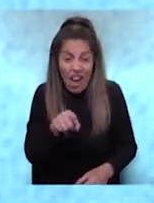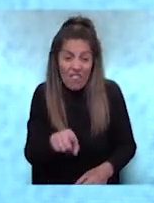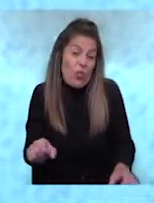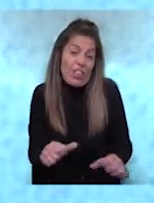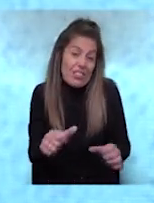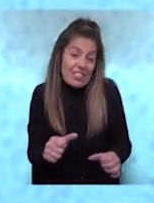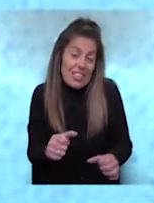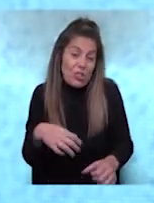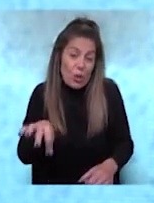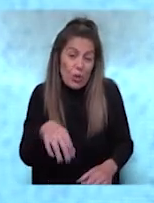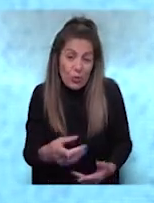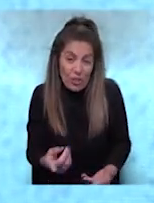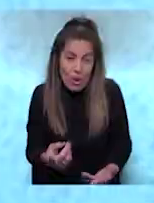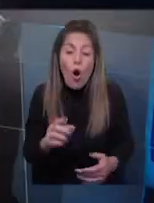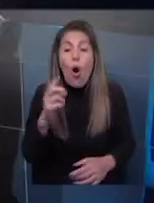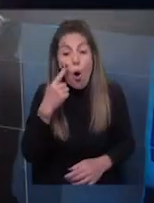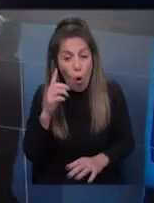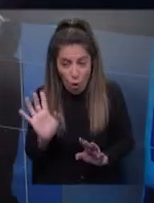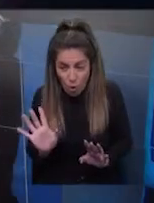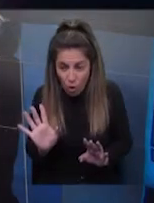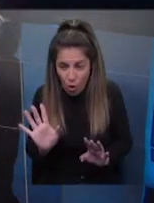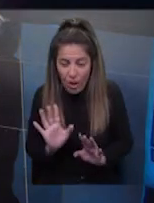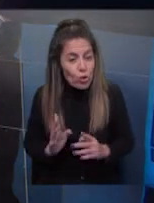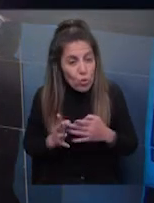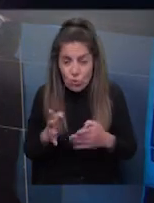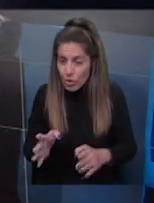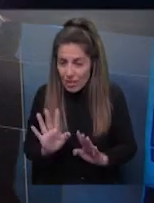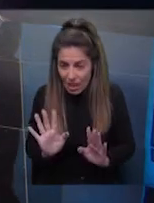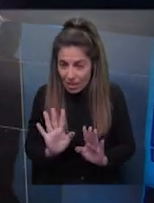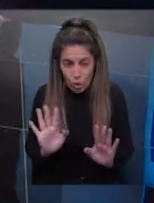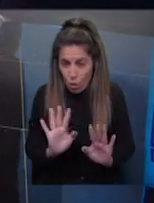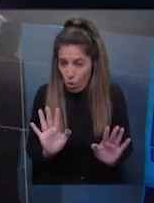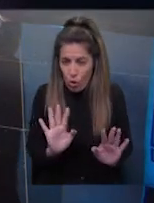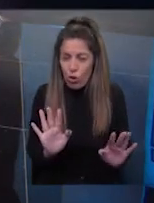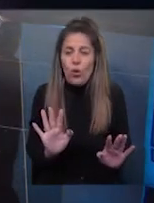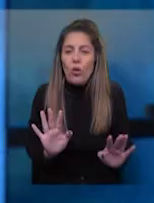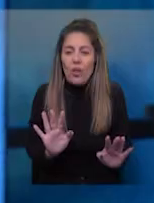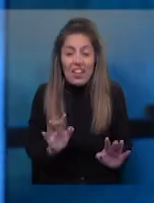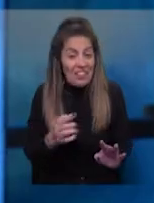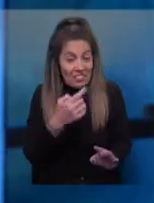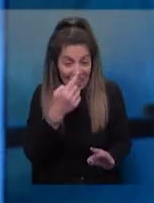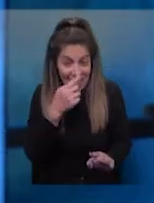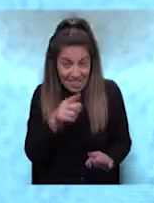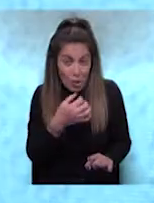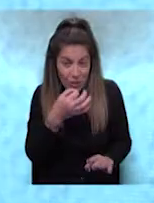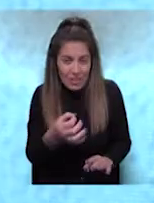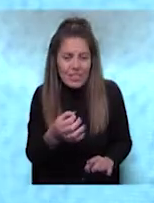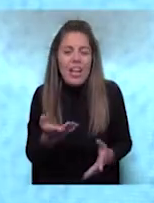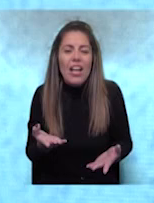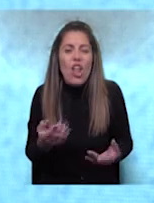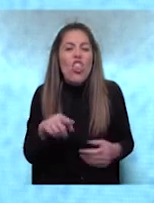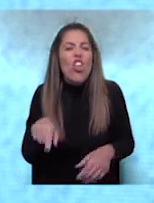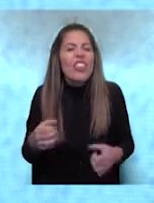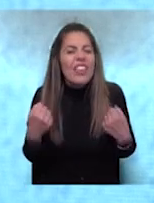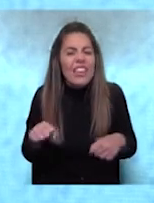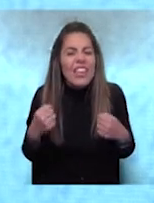garrocha. Pero ojo que esto no es un ataque a los... Está muy bien. No es al deporte ni a los deportistas. ¿Dónde están entrenando?